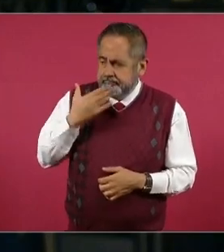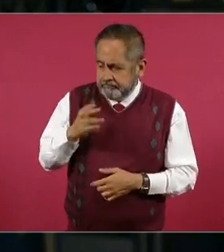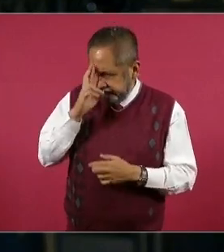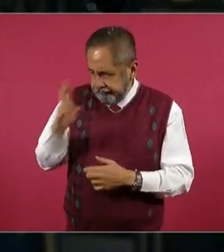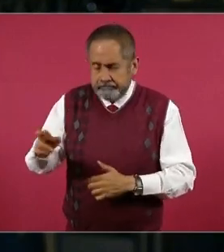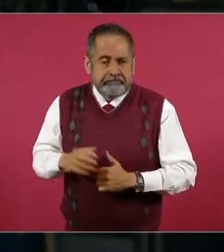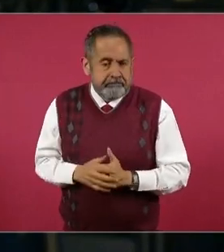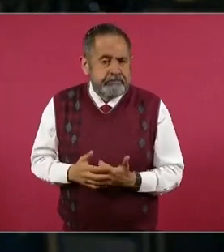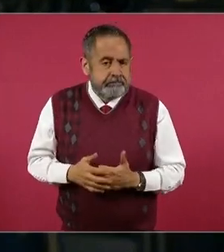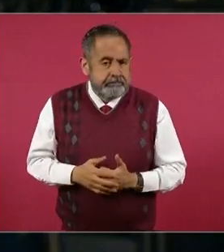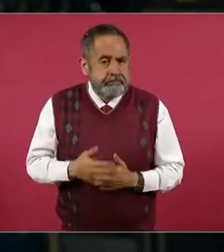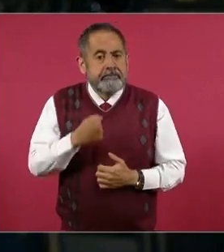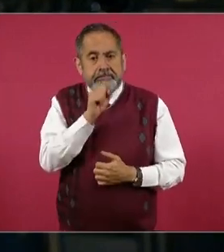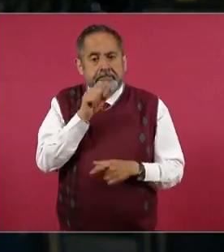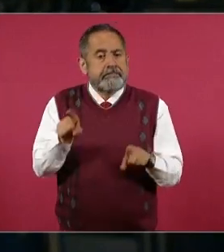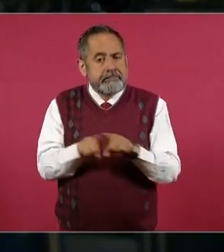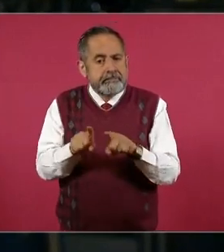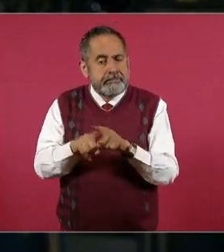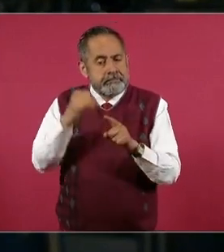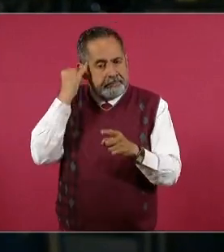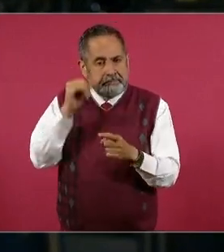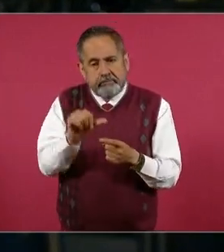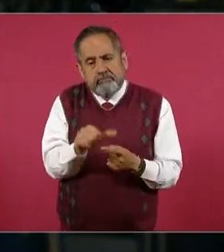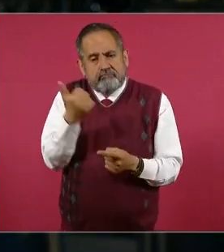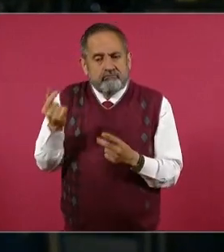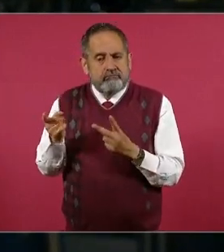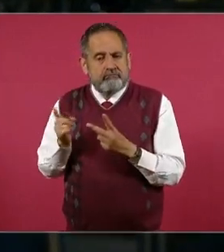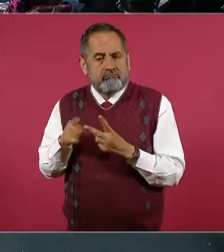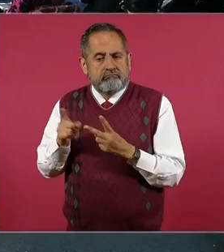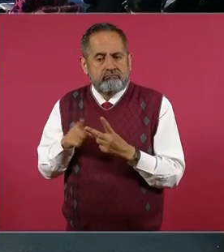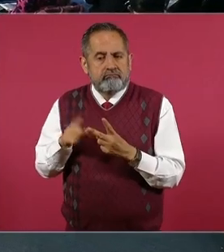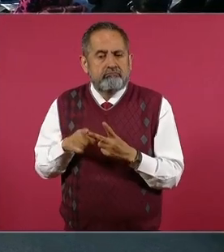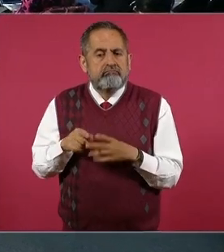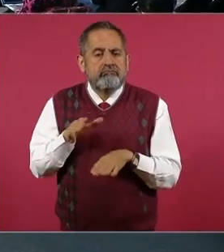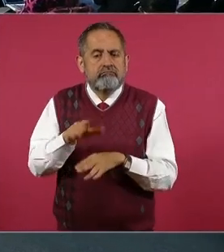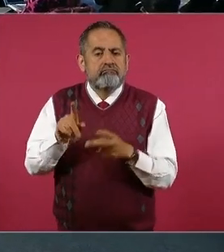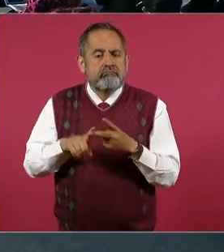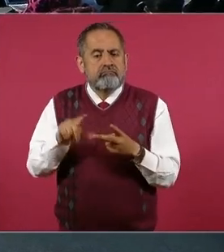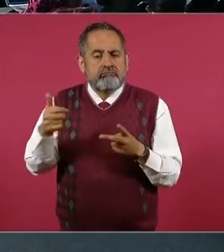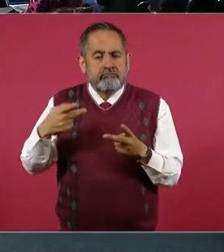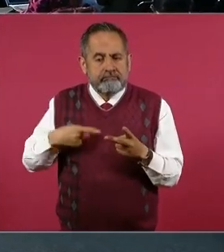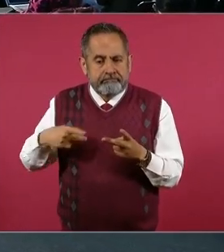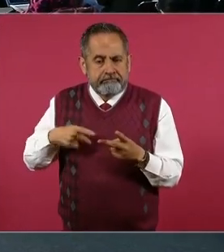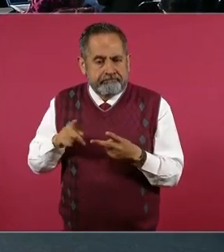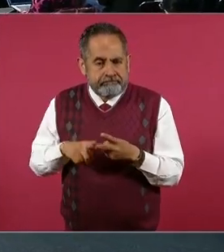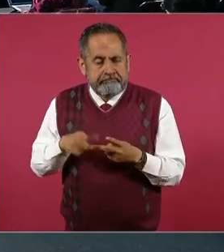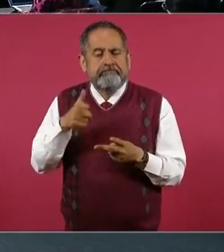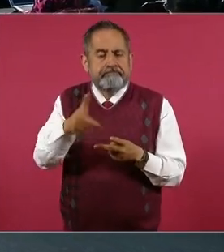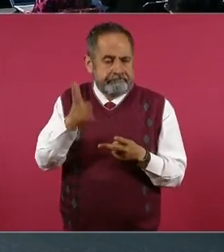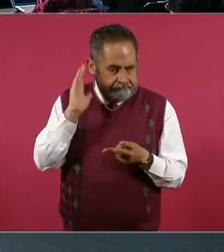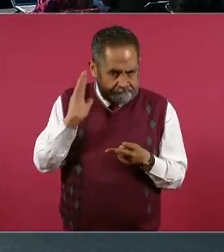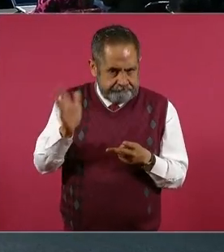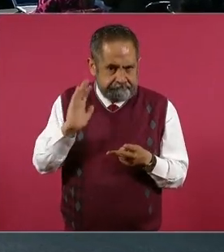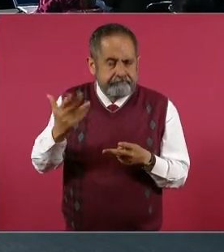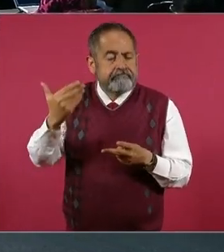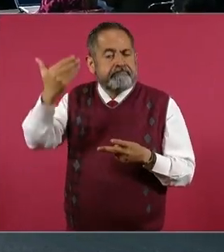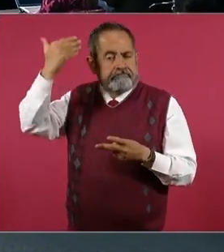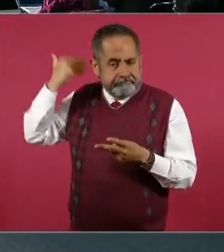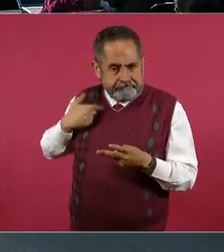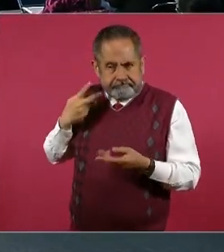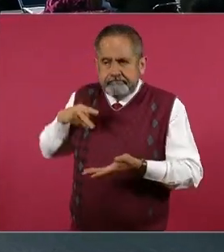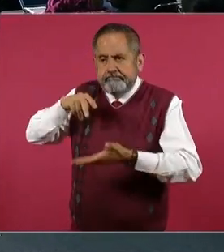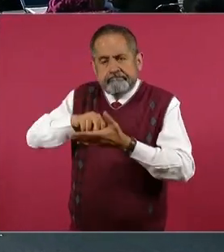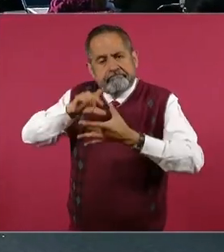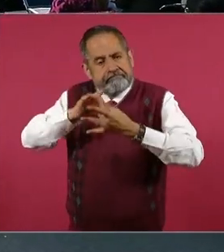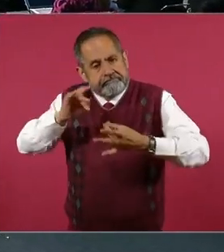Y asimismo, en este sentido, presidente, también traigo nuevamente el caso también de otra persona que ya anteriormente lo